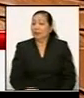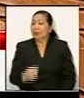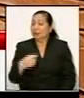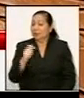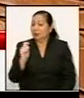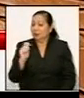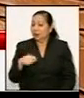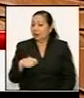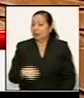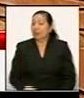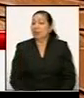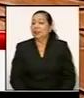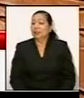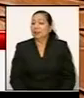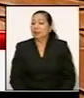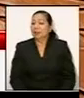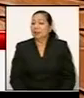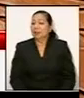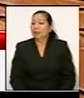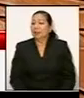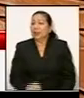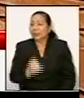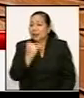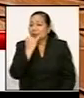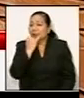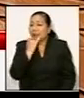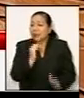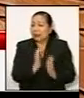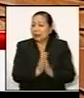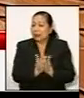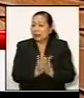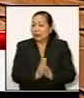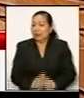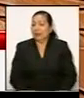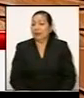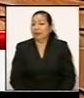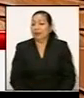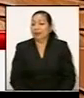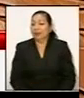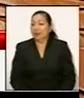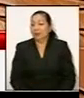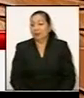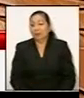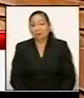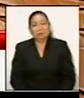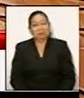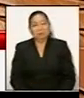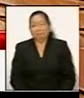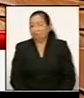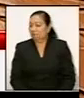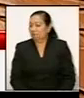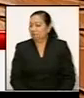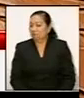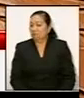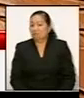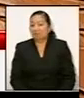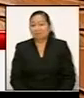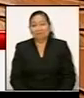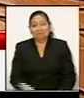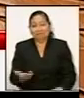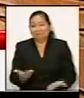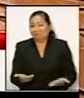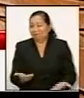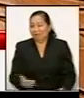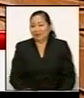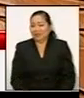de errores en los textos escolares bueno no no no teníamos un balance tan